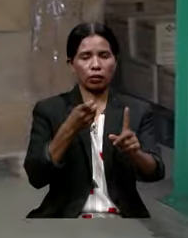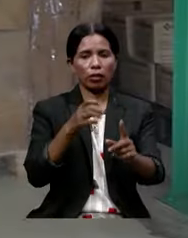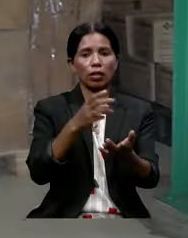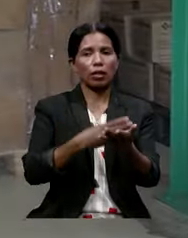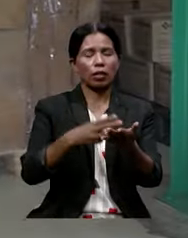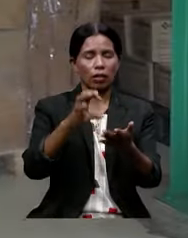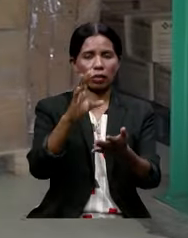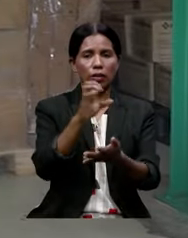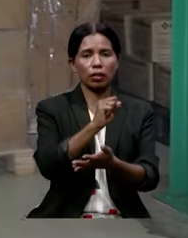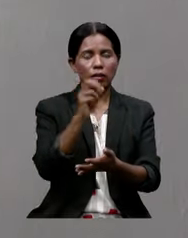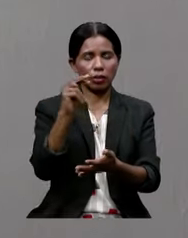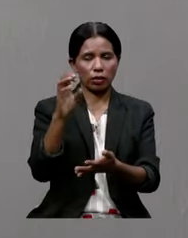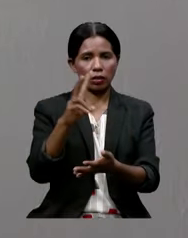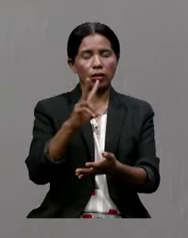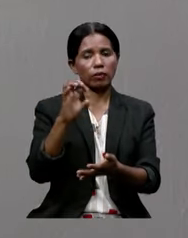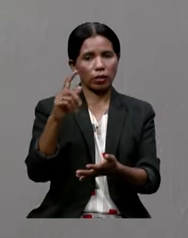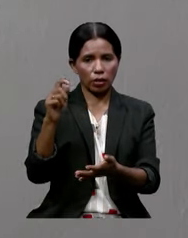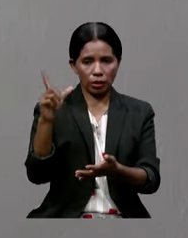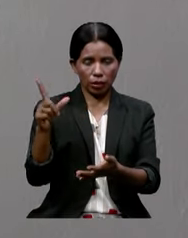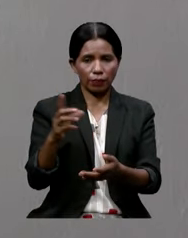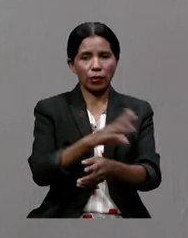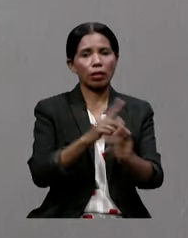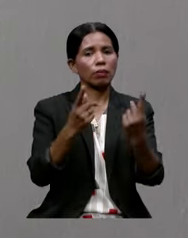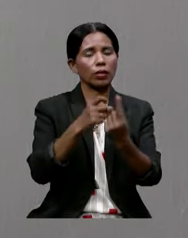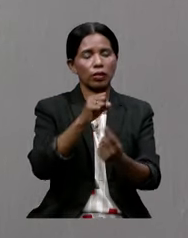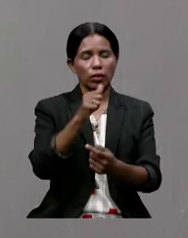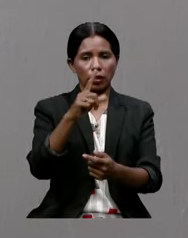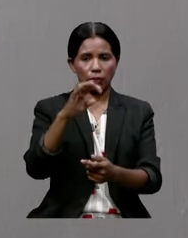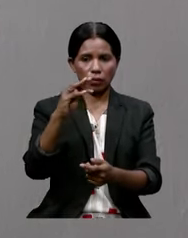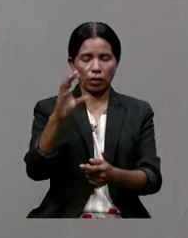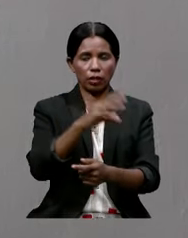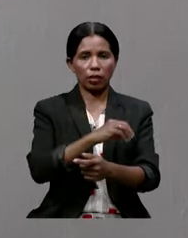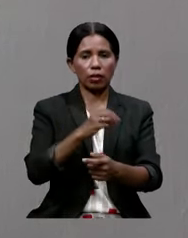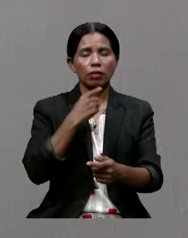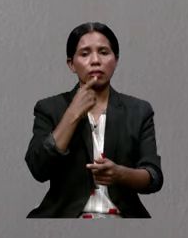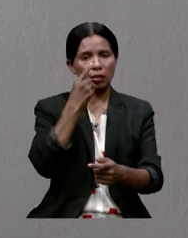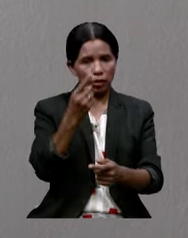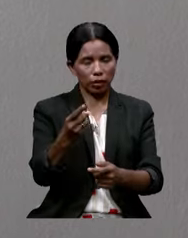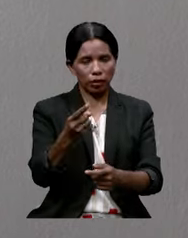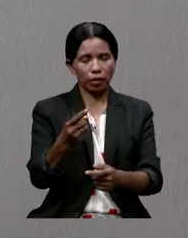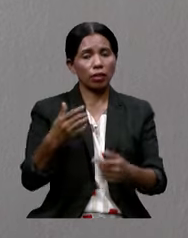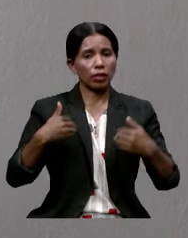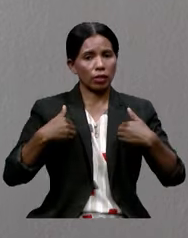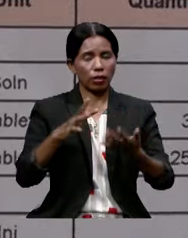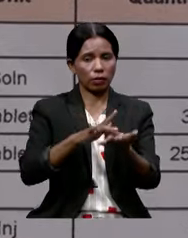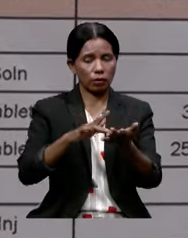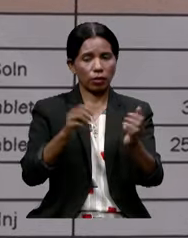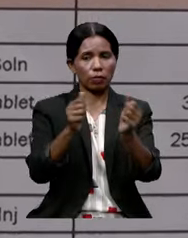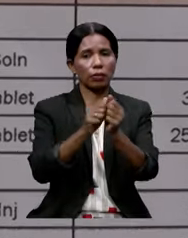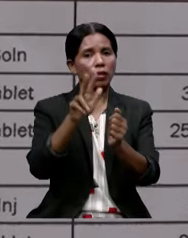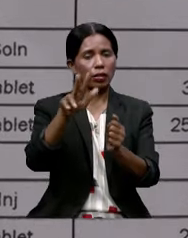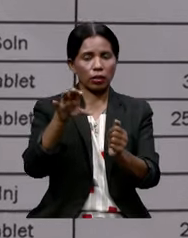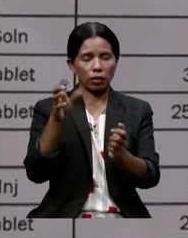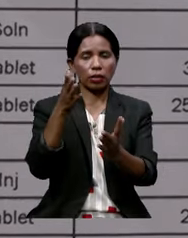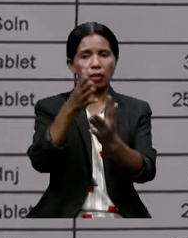esencial necesario no vital antes ne nain ba compañía Salimago Sansón Gómez informa y hay moro item atustolo mactama